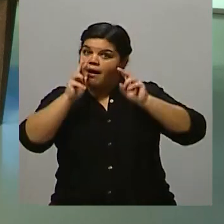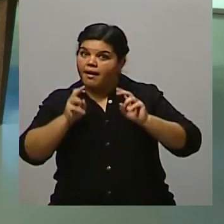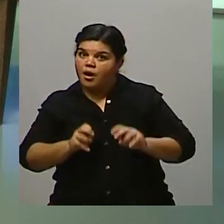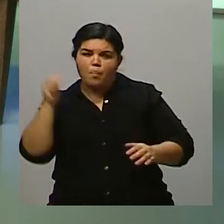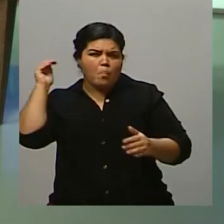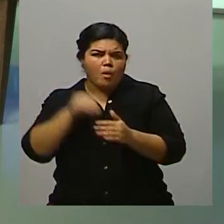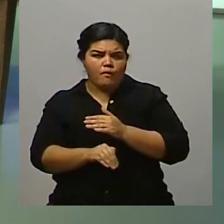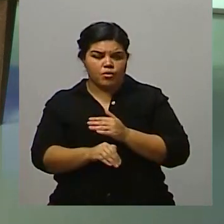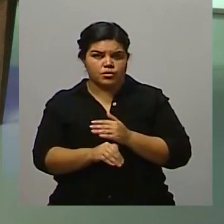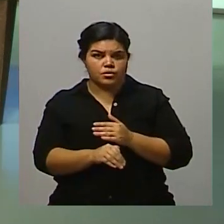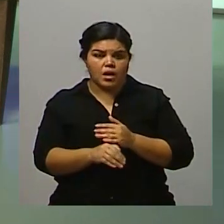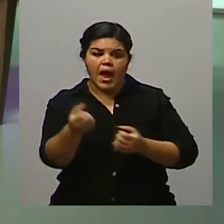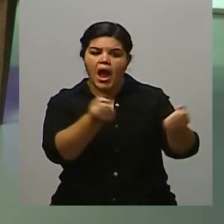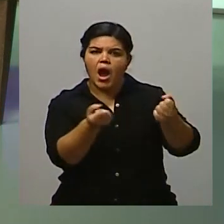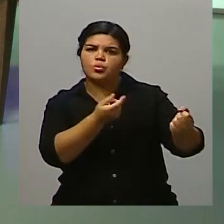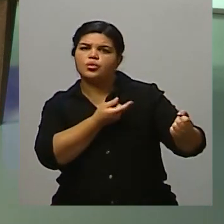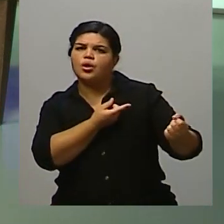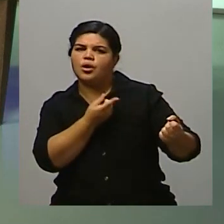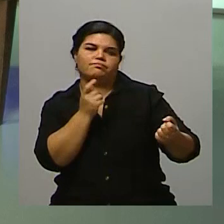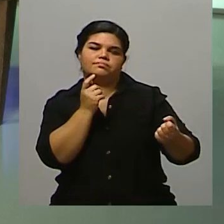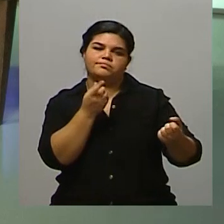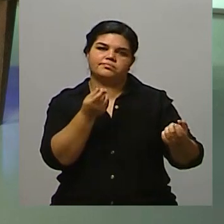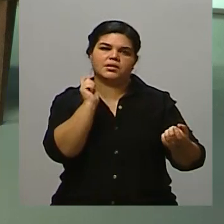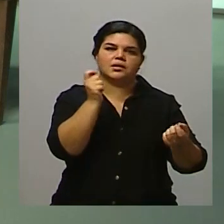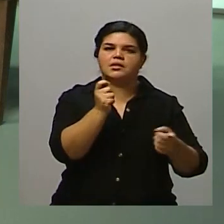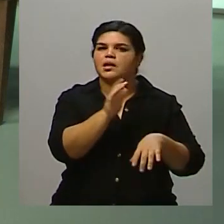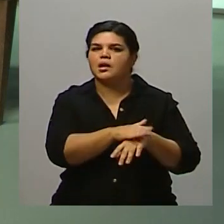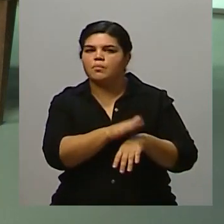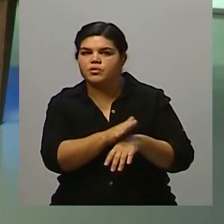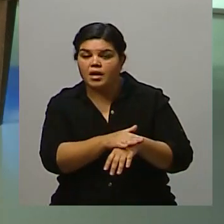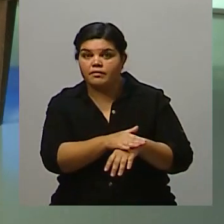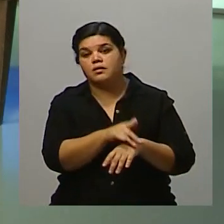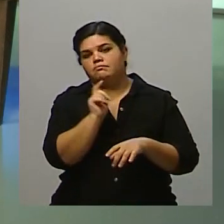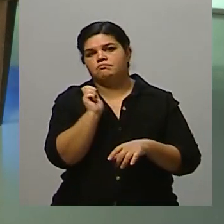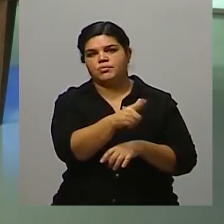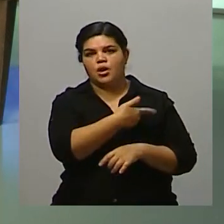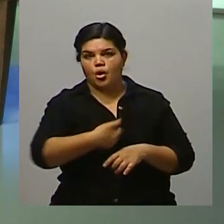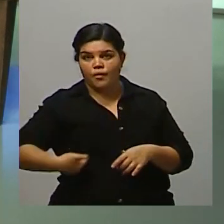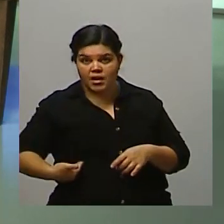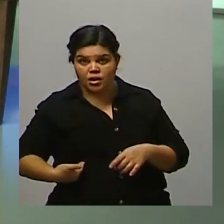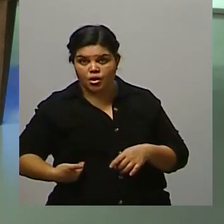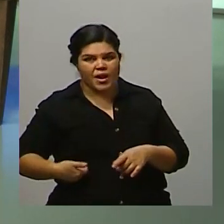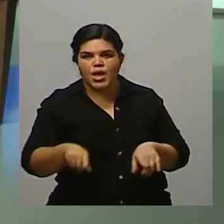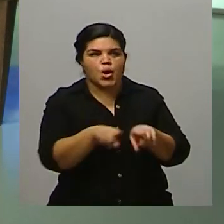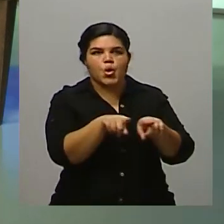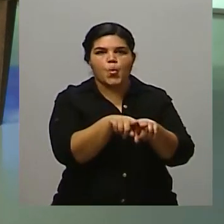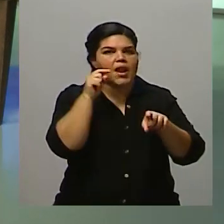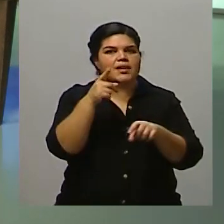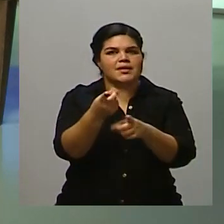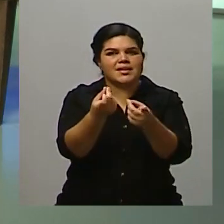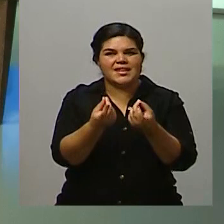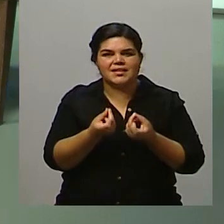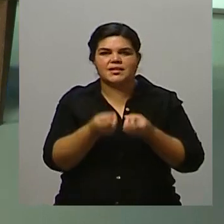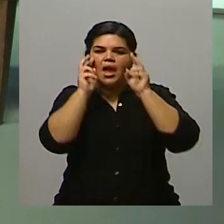gobierno, el Estado, lo estamos comprando todos, y tenemos que contemplar todas esas dimensiones al momento de ese tipo de compra. Cuando se